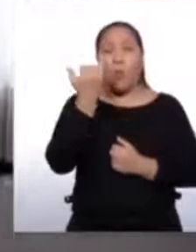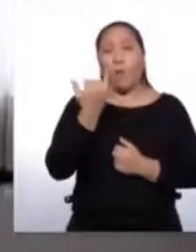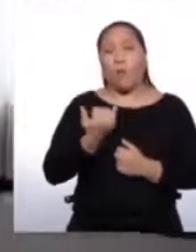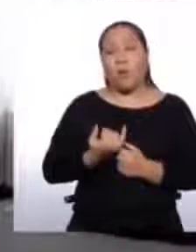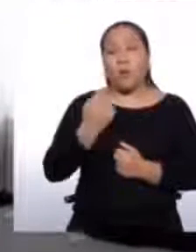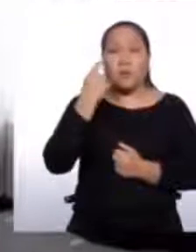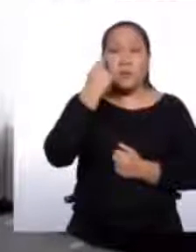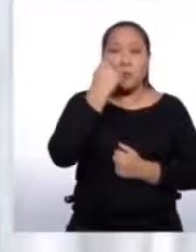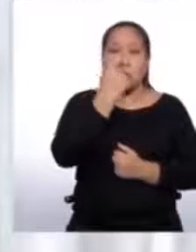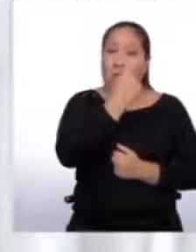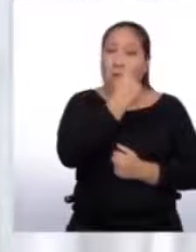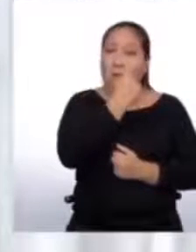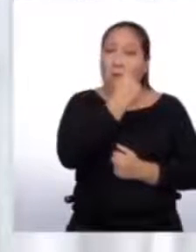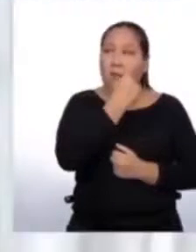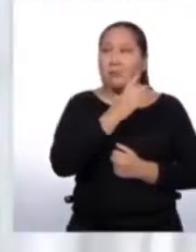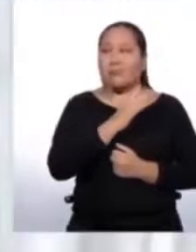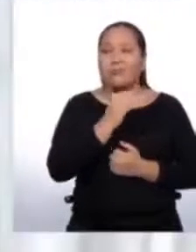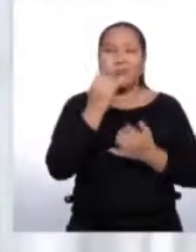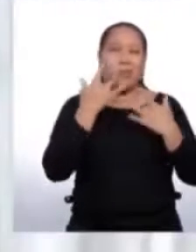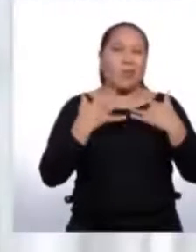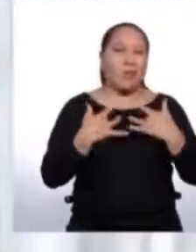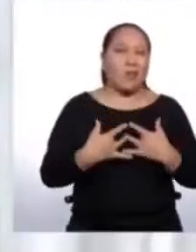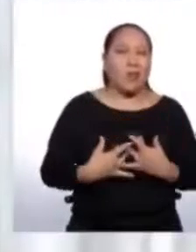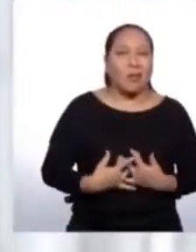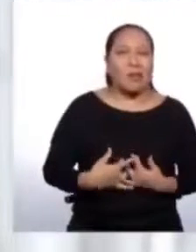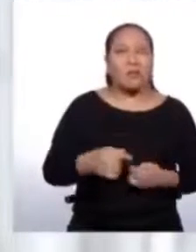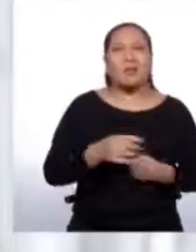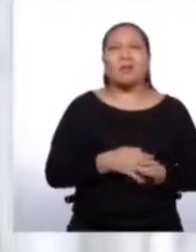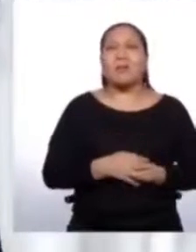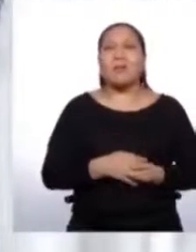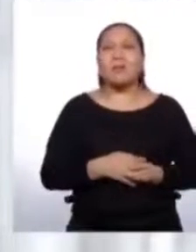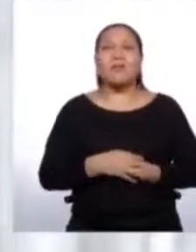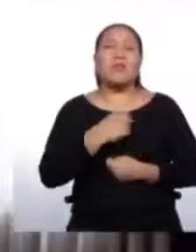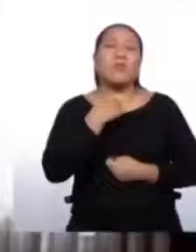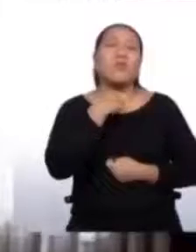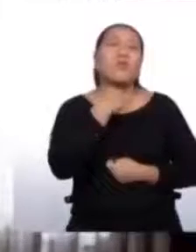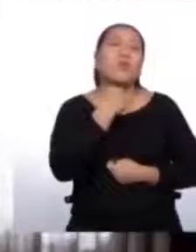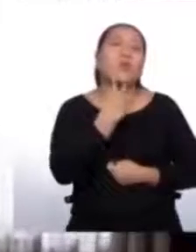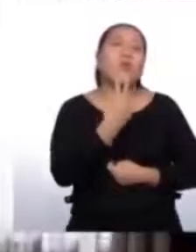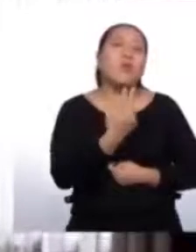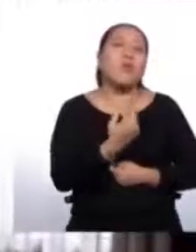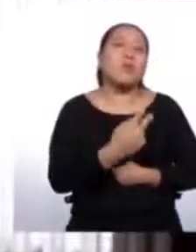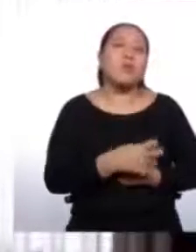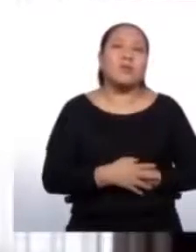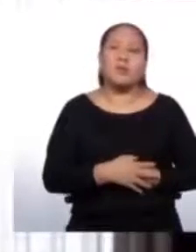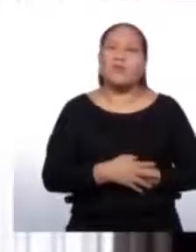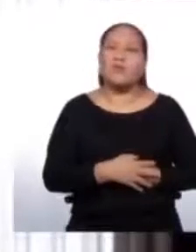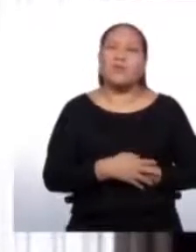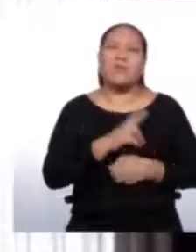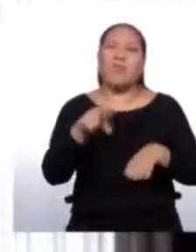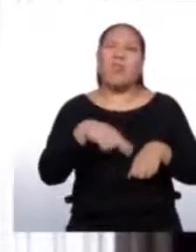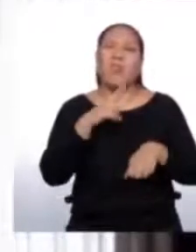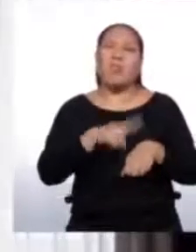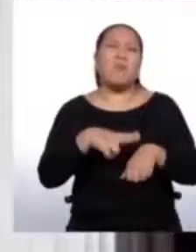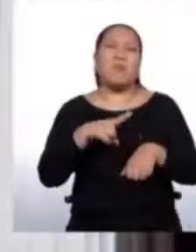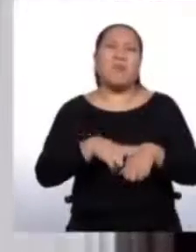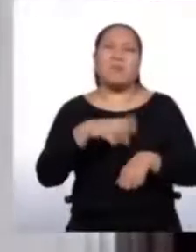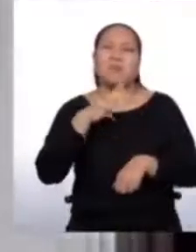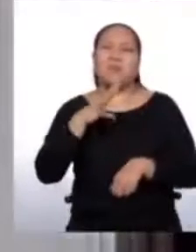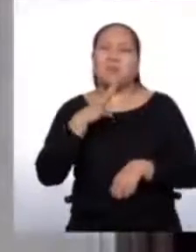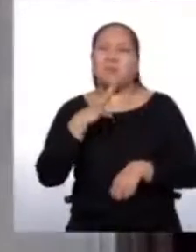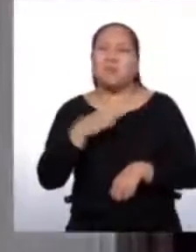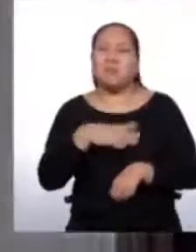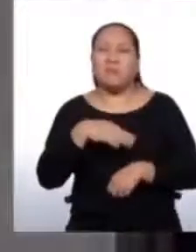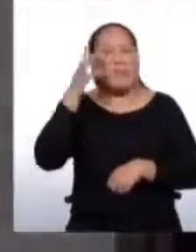ojos carecían de potencia, como una lámpara mal encendida, y su voz era de un tono tan vulgar como corriente era el color